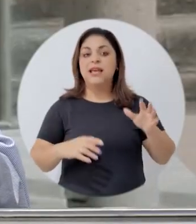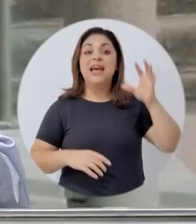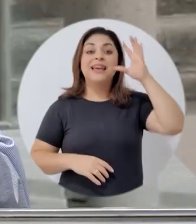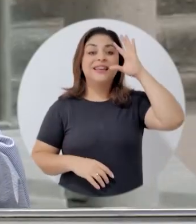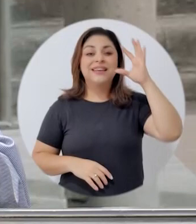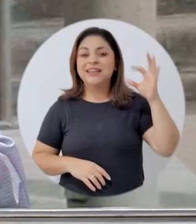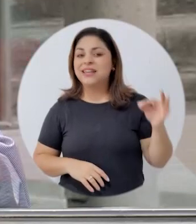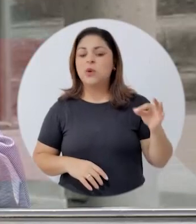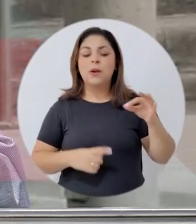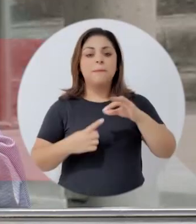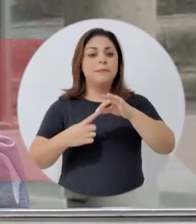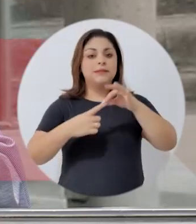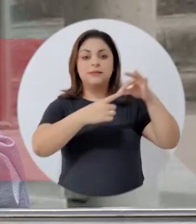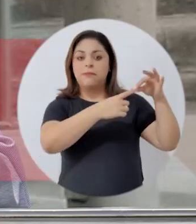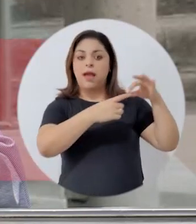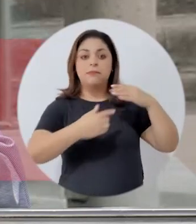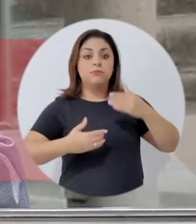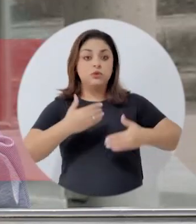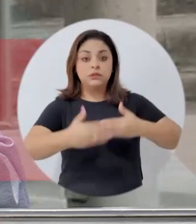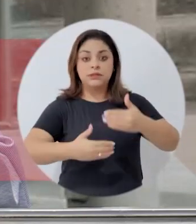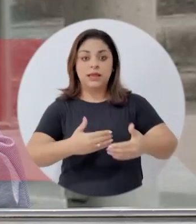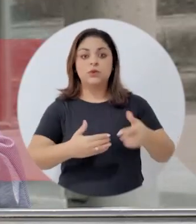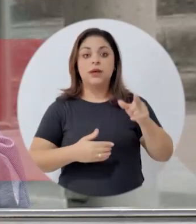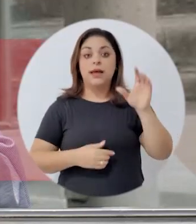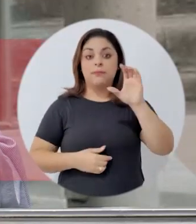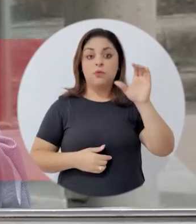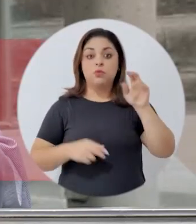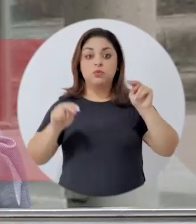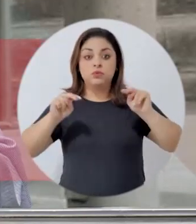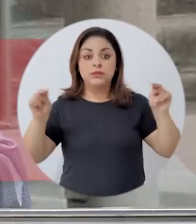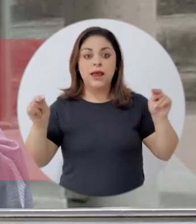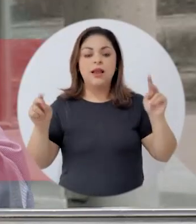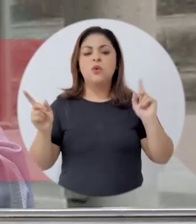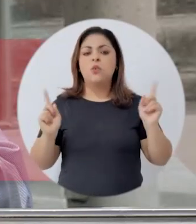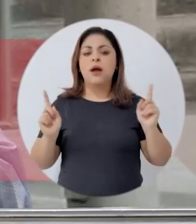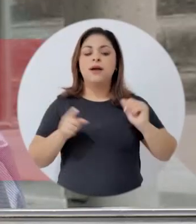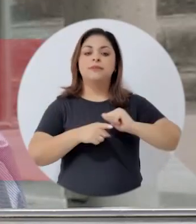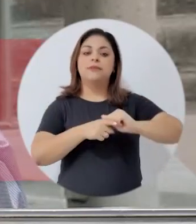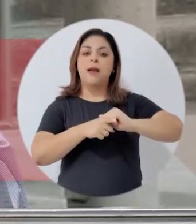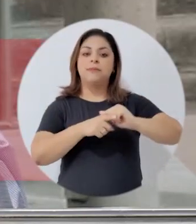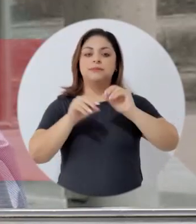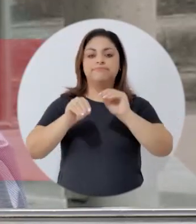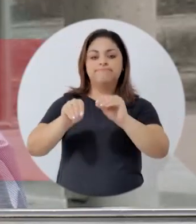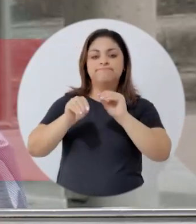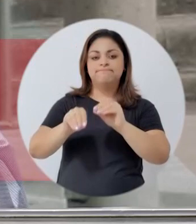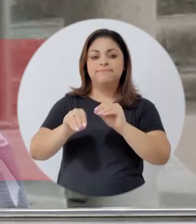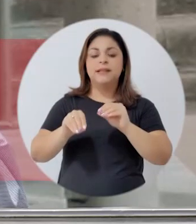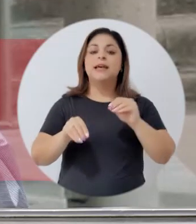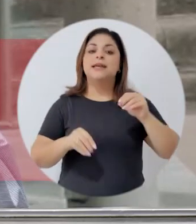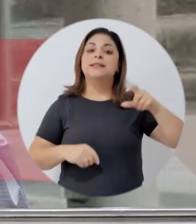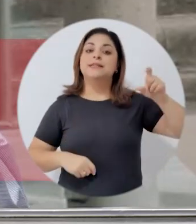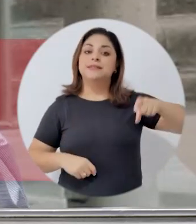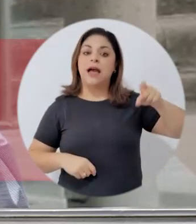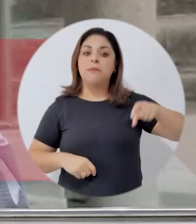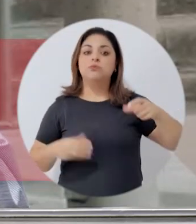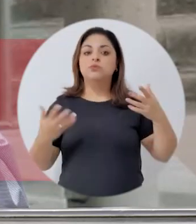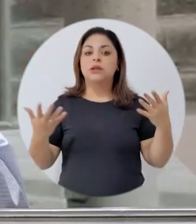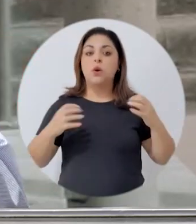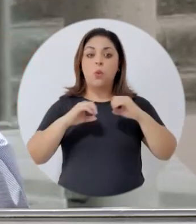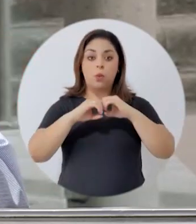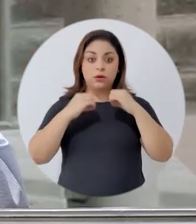componente principal en todo proceso de carbono neutralidad es la capacitación. O sea, necesitamos que